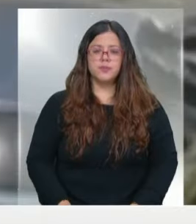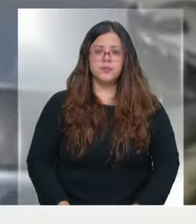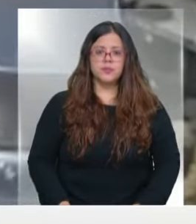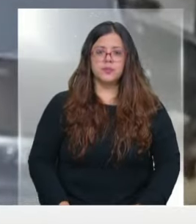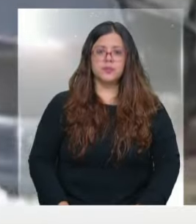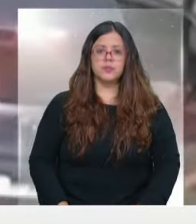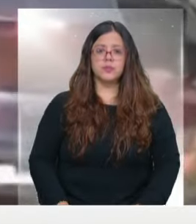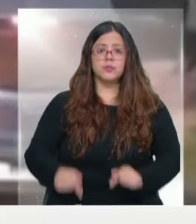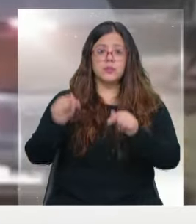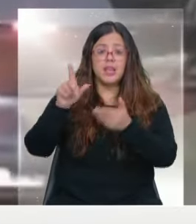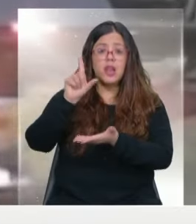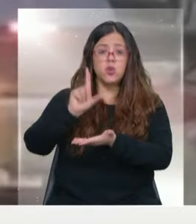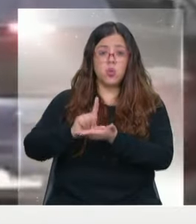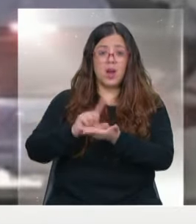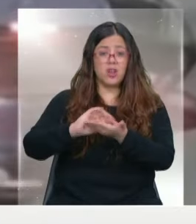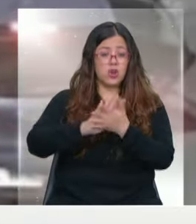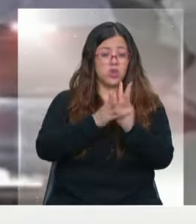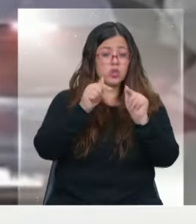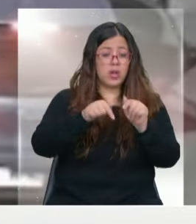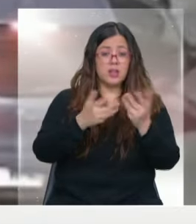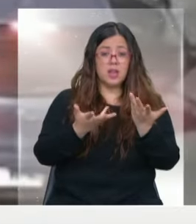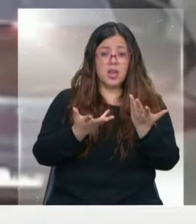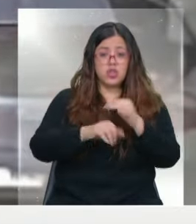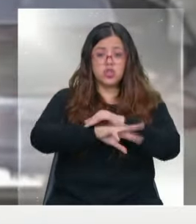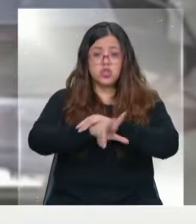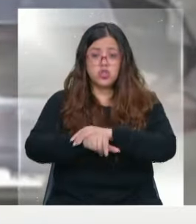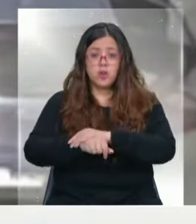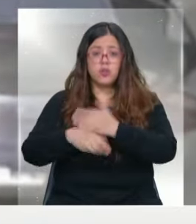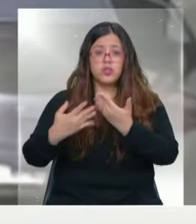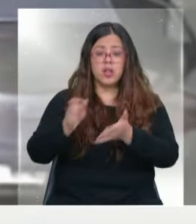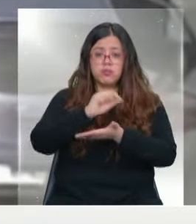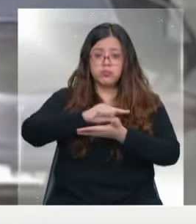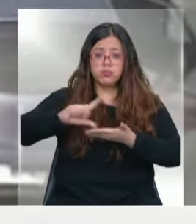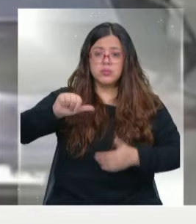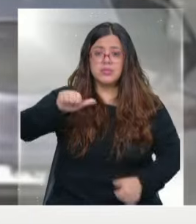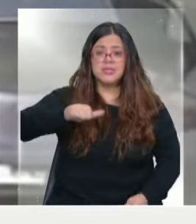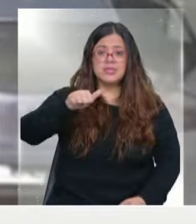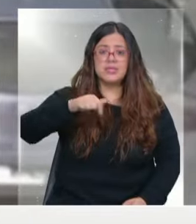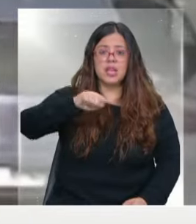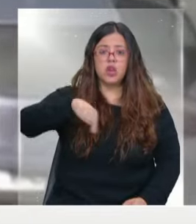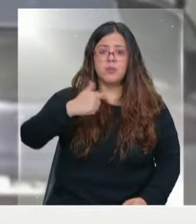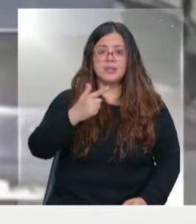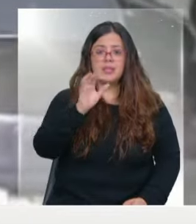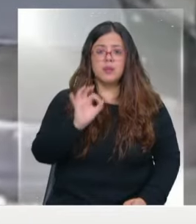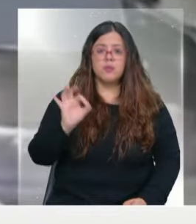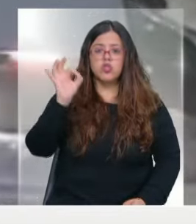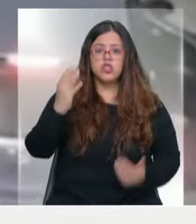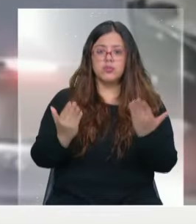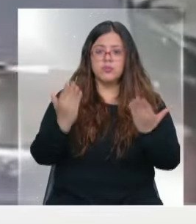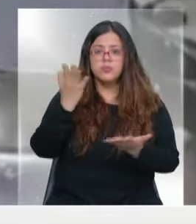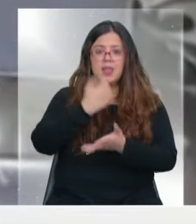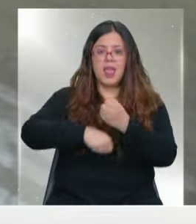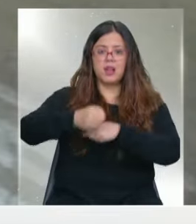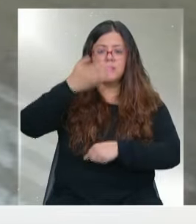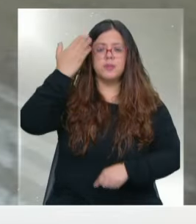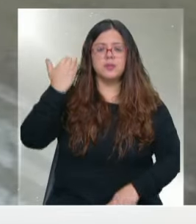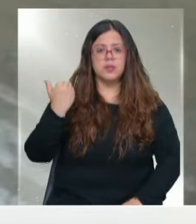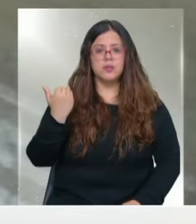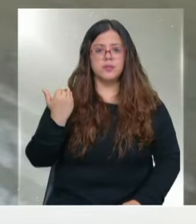En el cuadrante donde ocurrieron todas estas encerronas, se reportó un alza del 16,7% en comparación al año